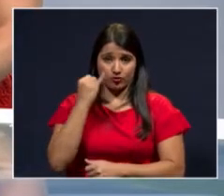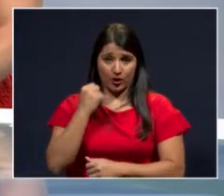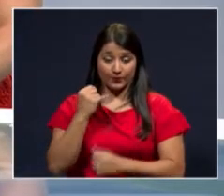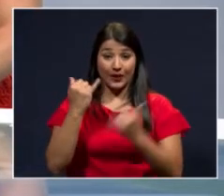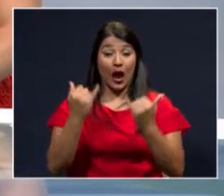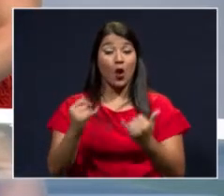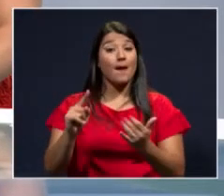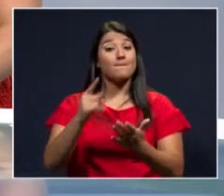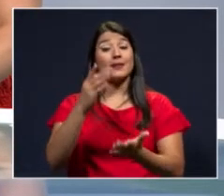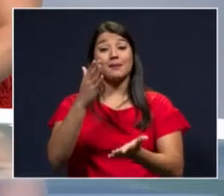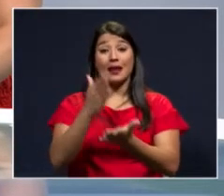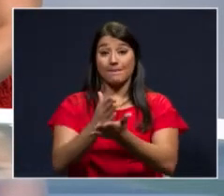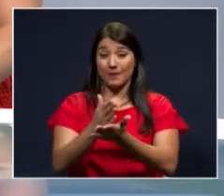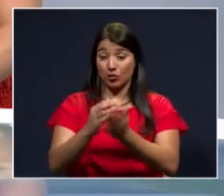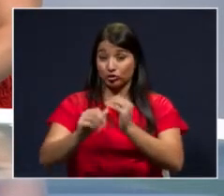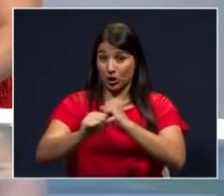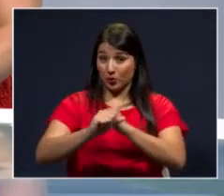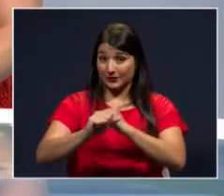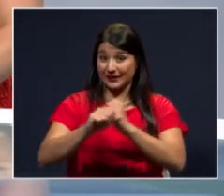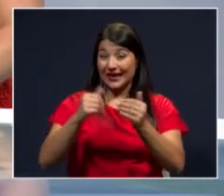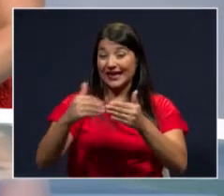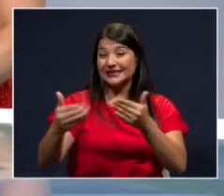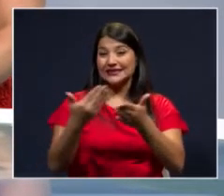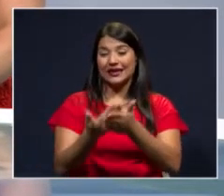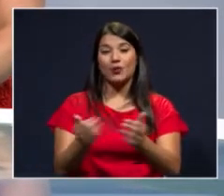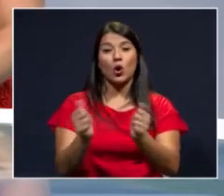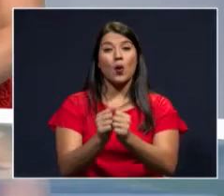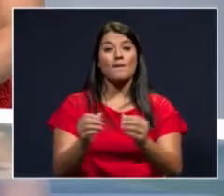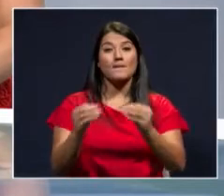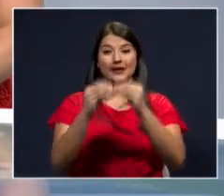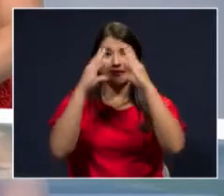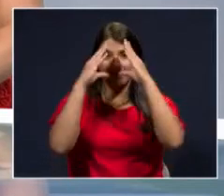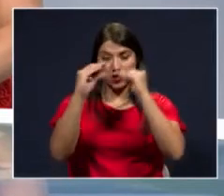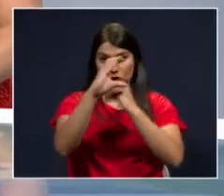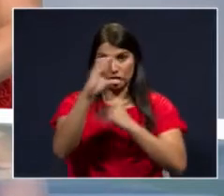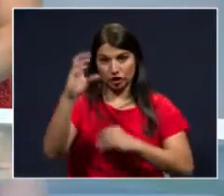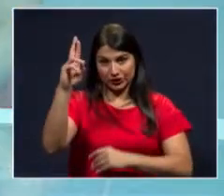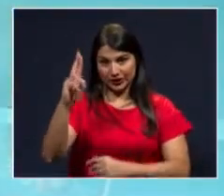Hacemos aquí nuestra primera pausa comercial, enseguida volvemos con más de Costa Rica Noticias.